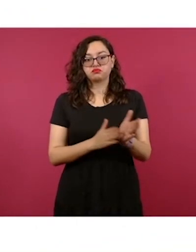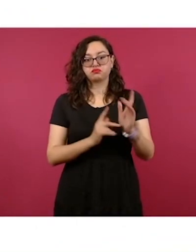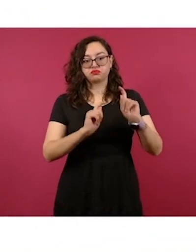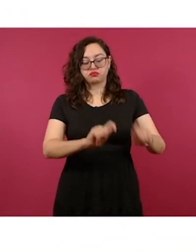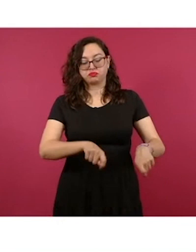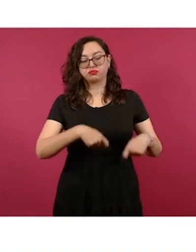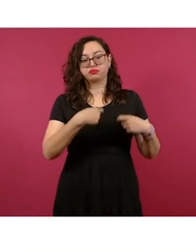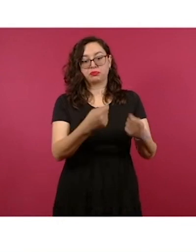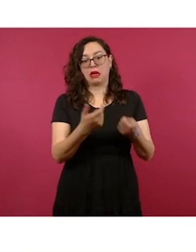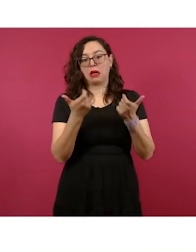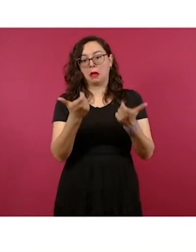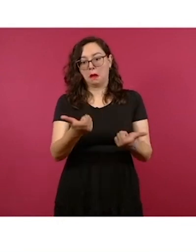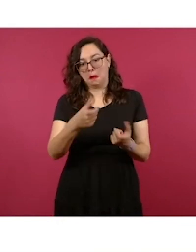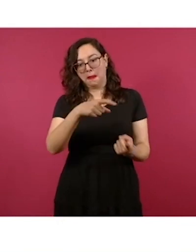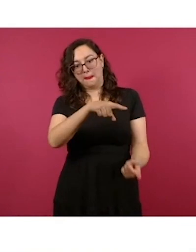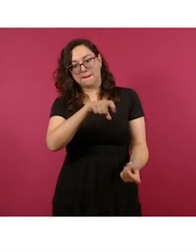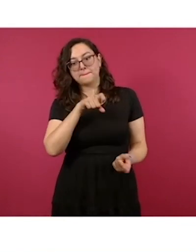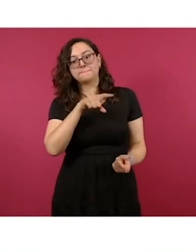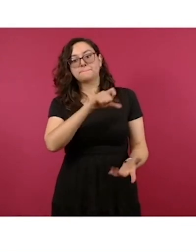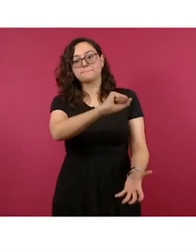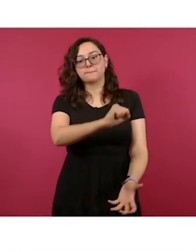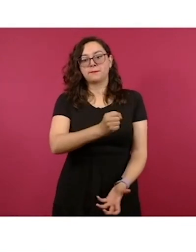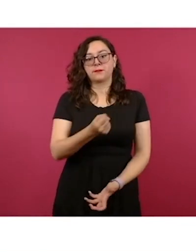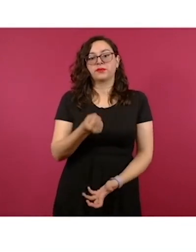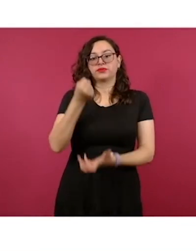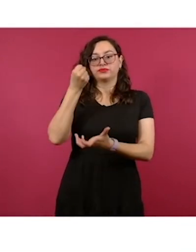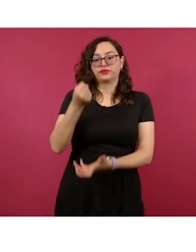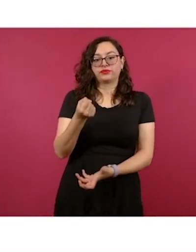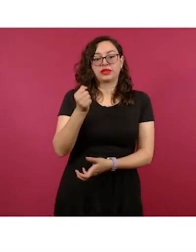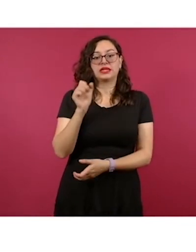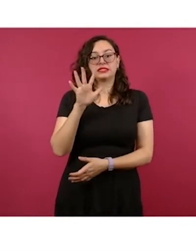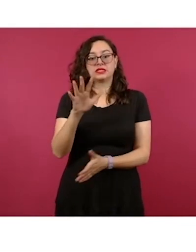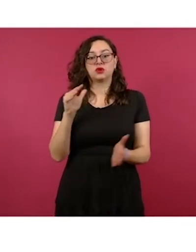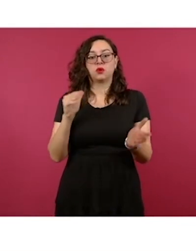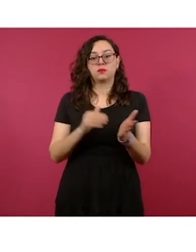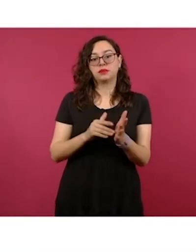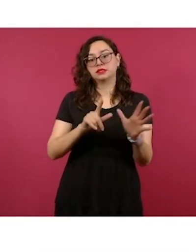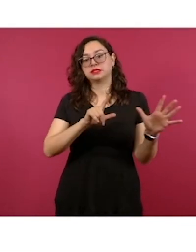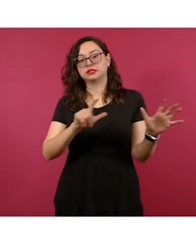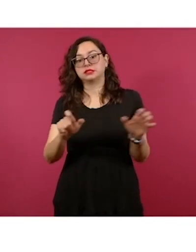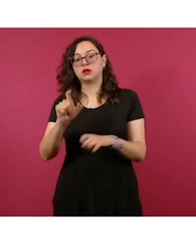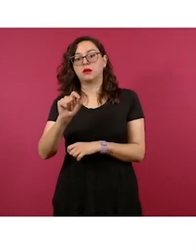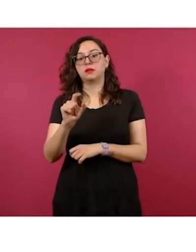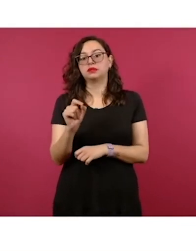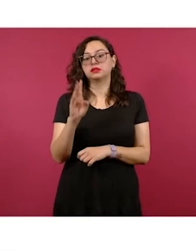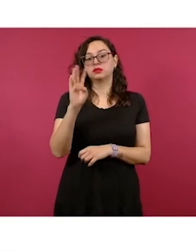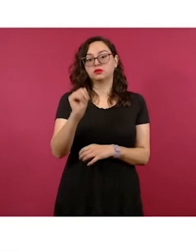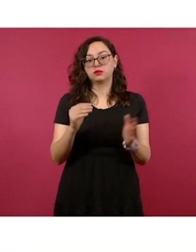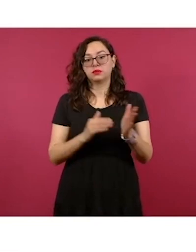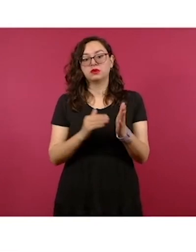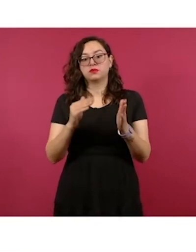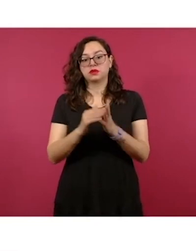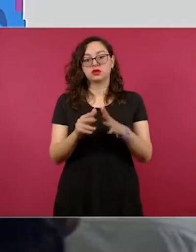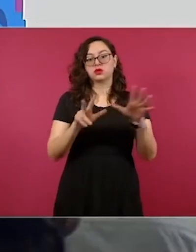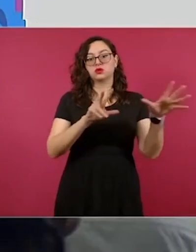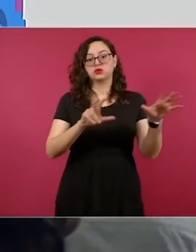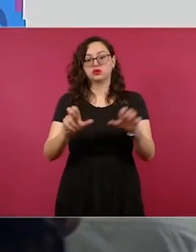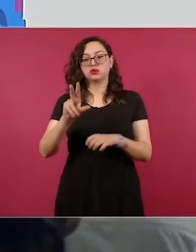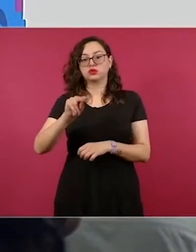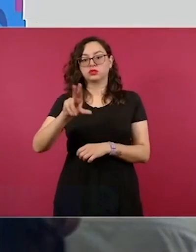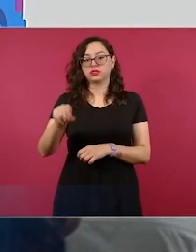.729.882.500 pesos.